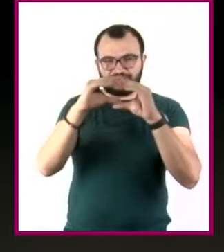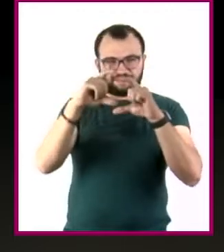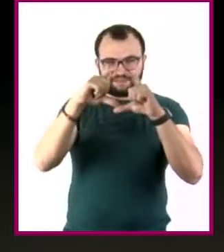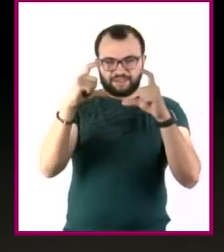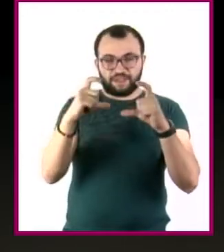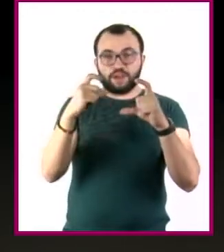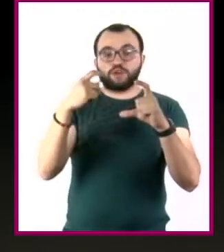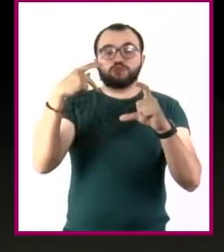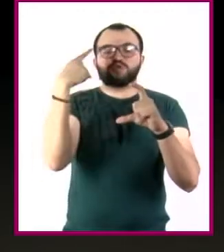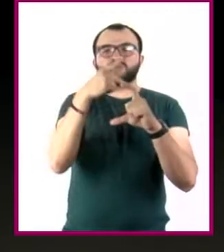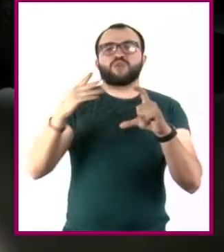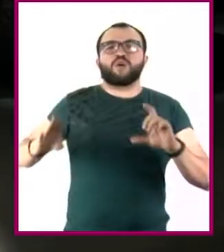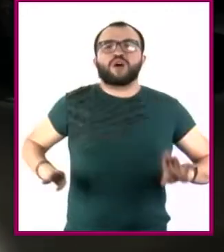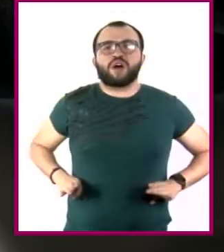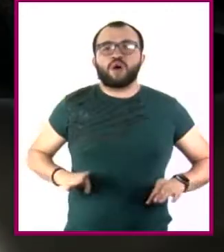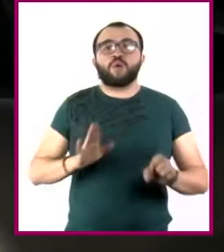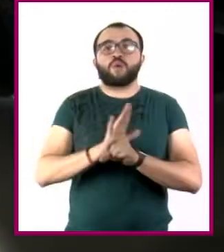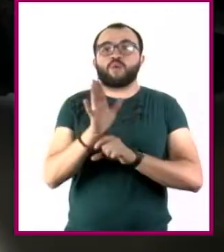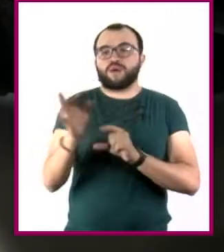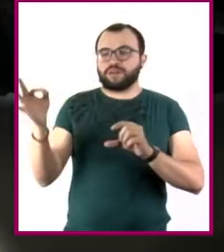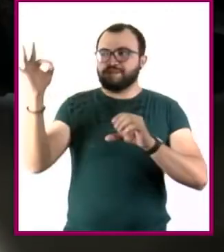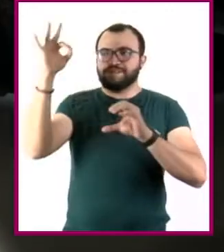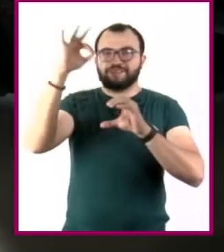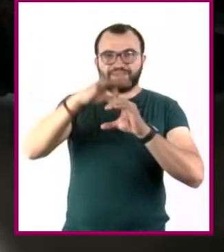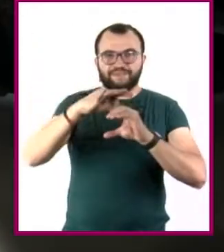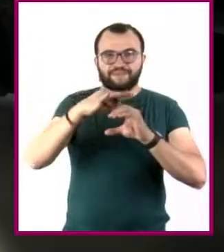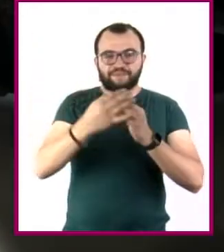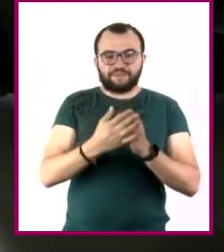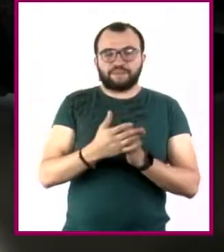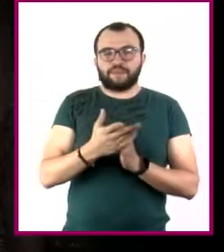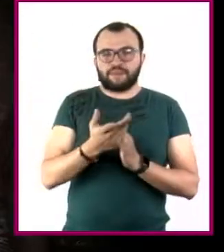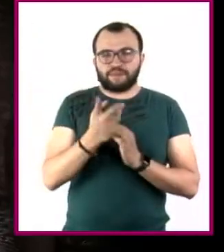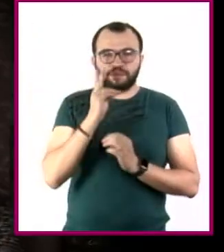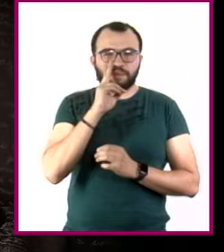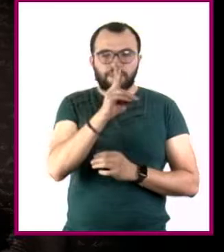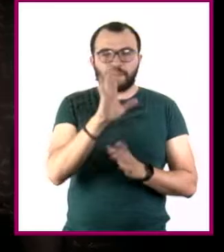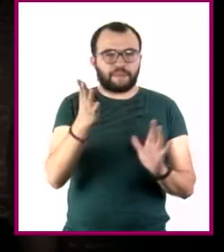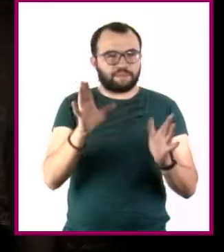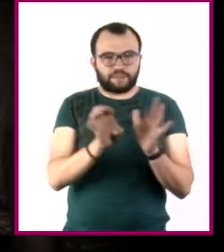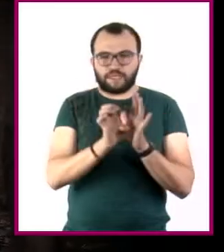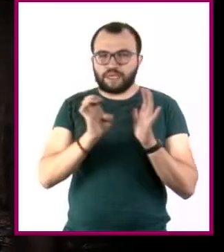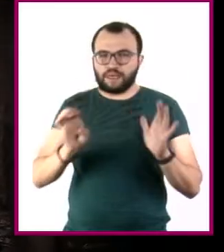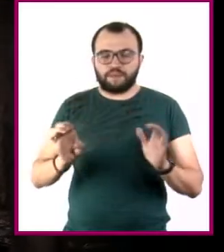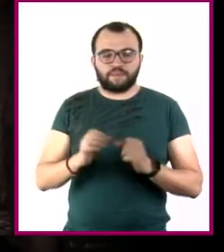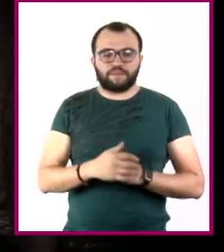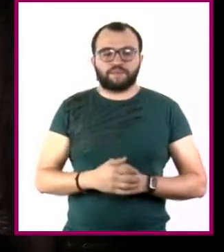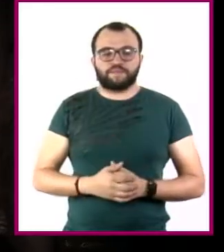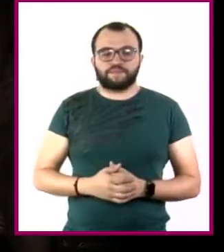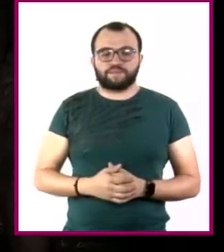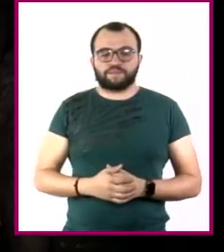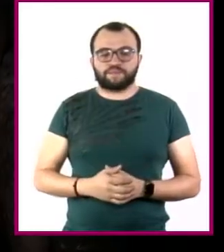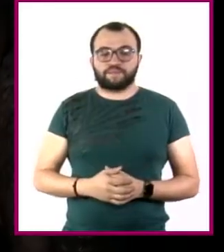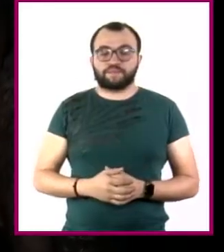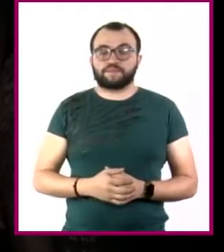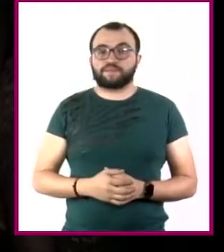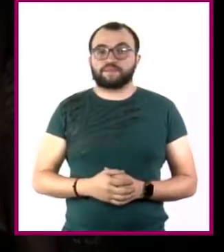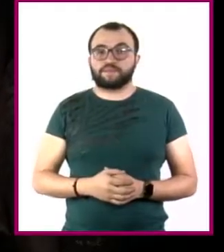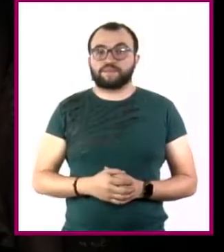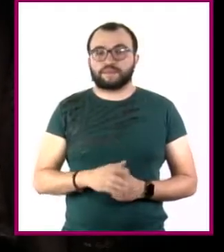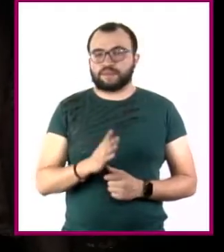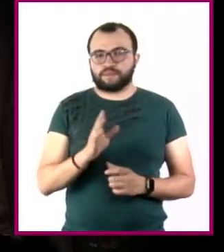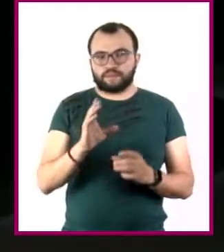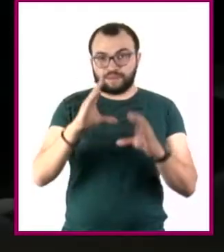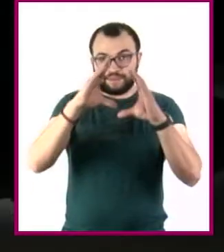como alfileres? Si me lo permites, te tomaré como ejemplo. Este eres